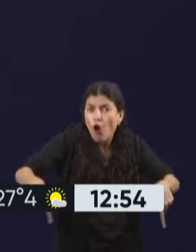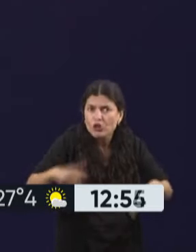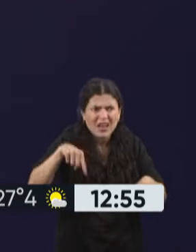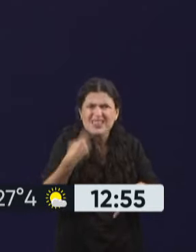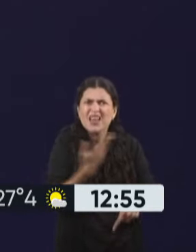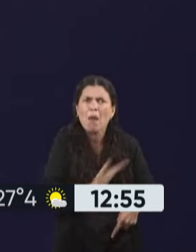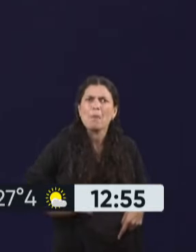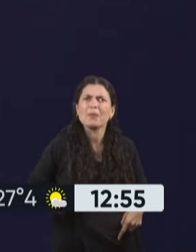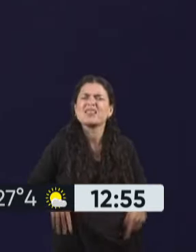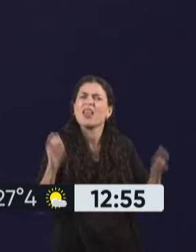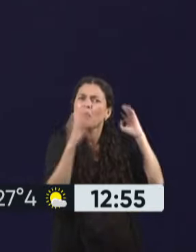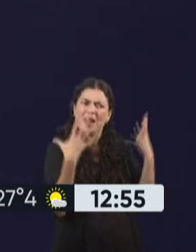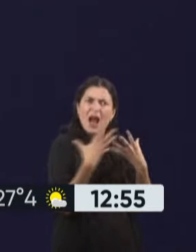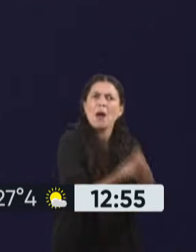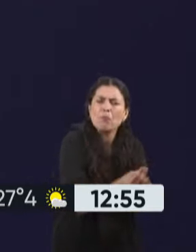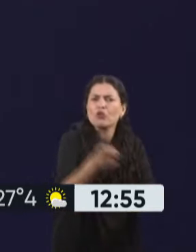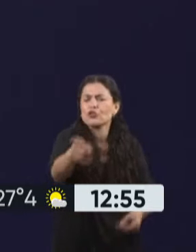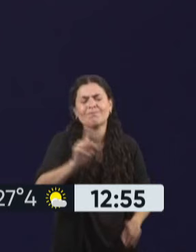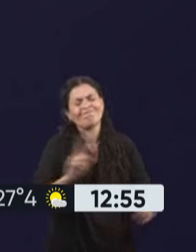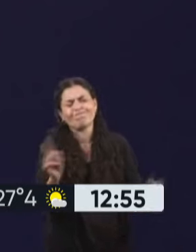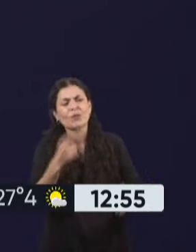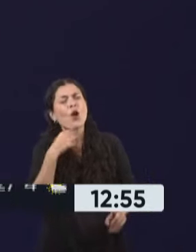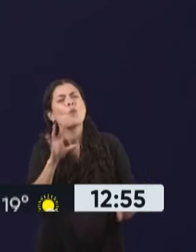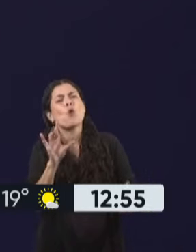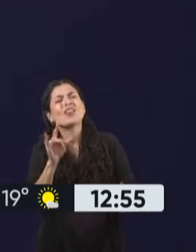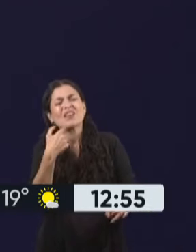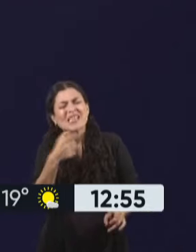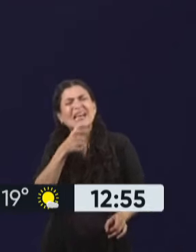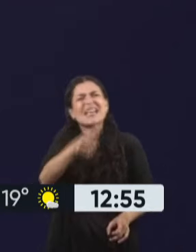Estás muy sesgado por la ideología, entonces es difícil contestarte.